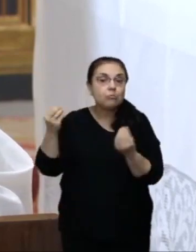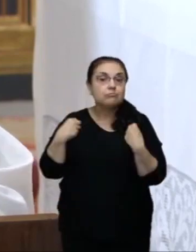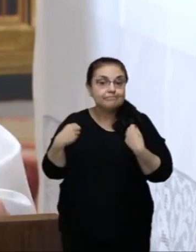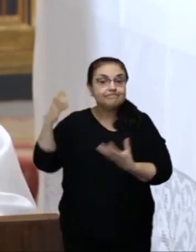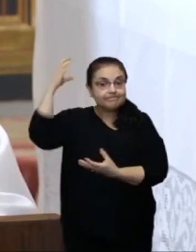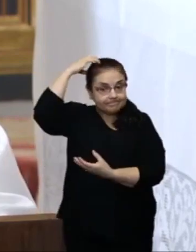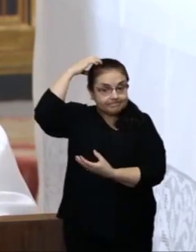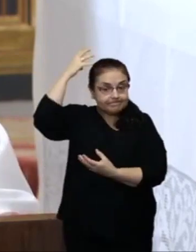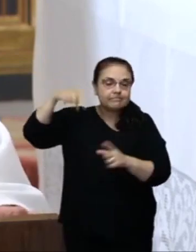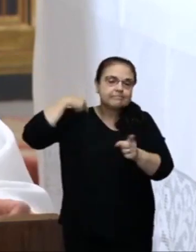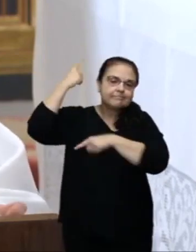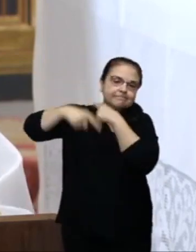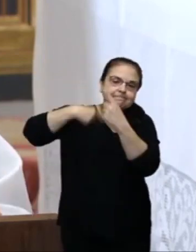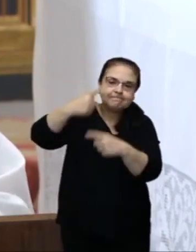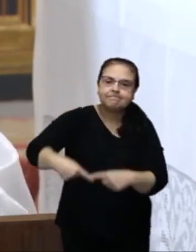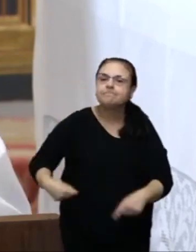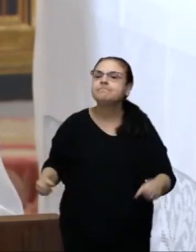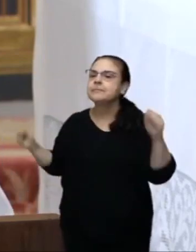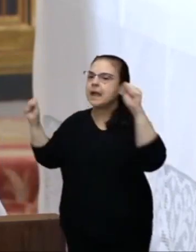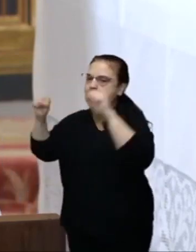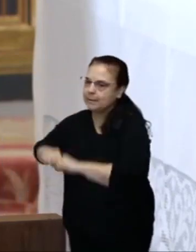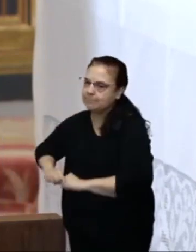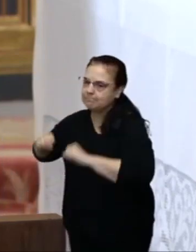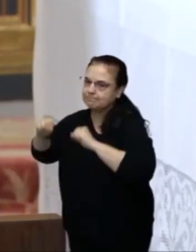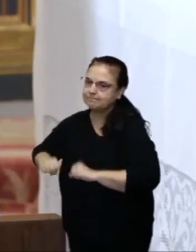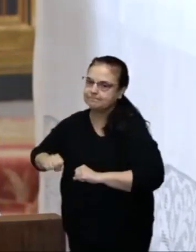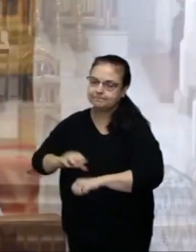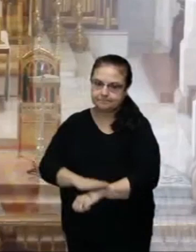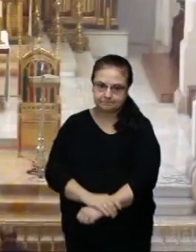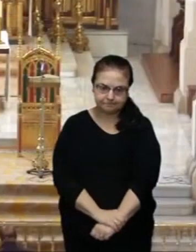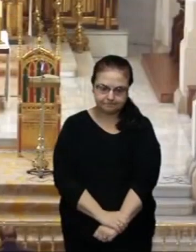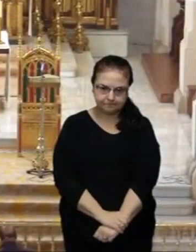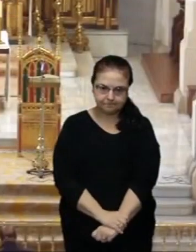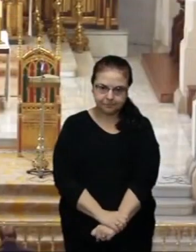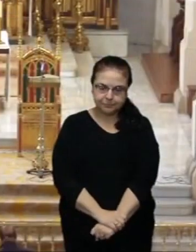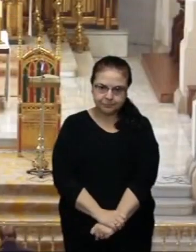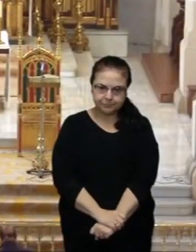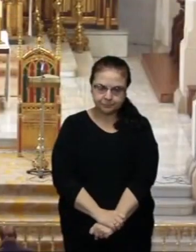reina por los siglos de los siglos.